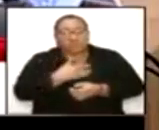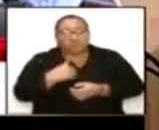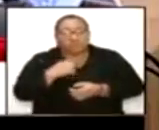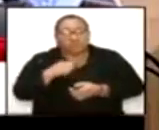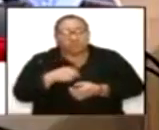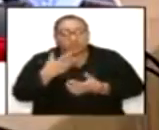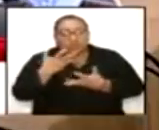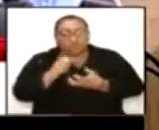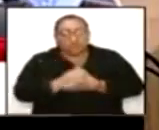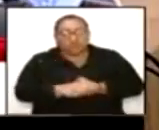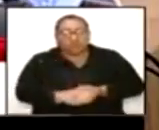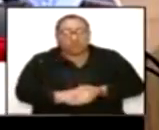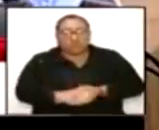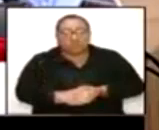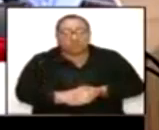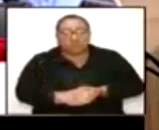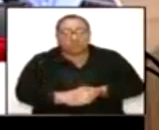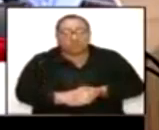se intenta